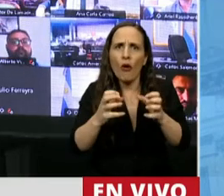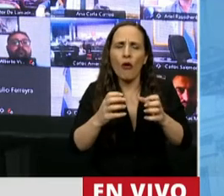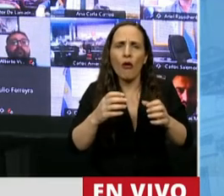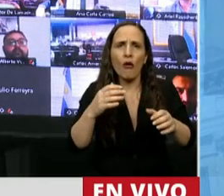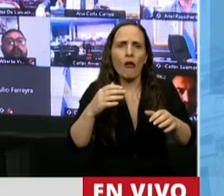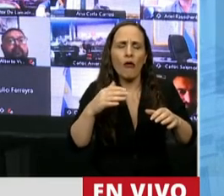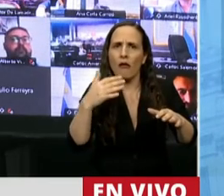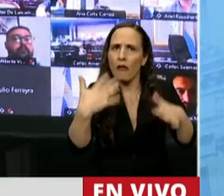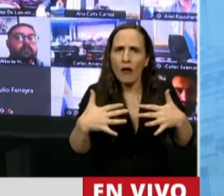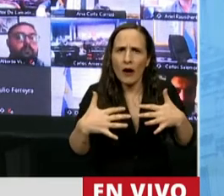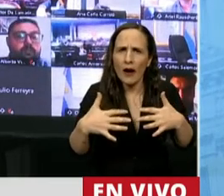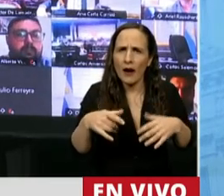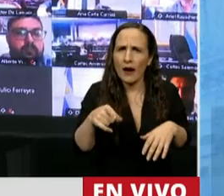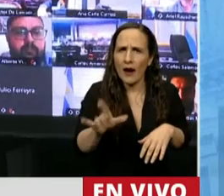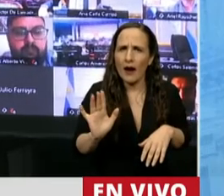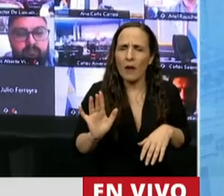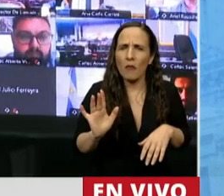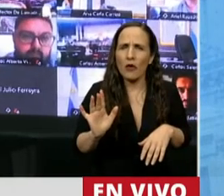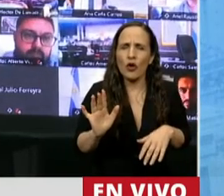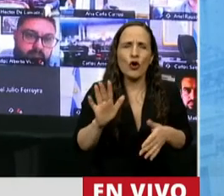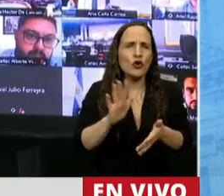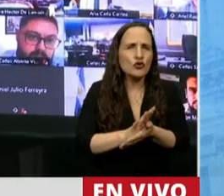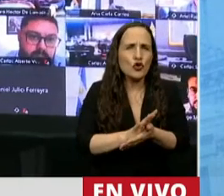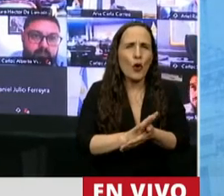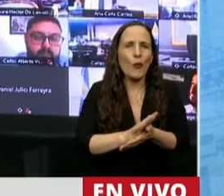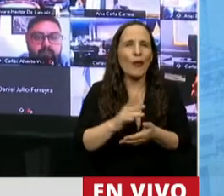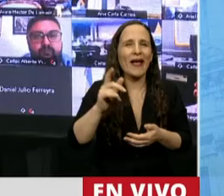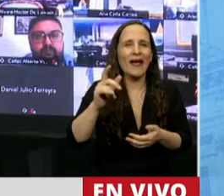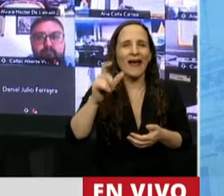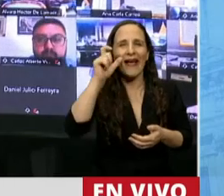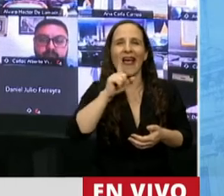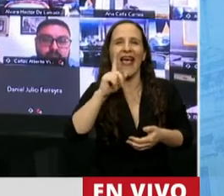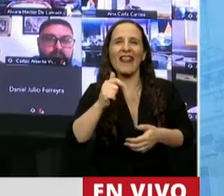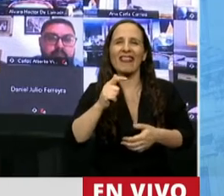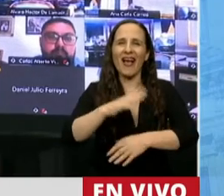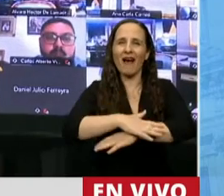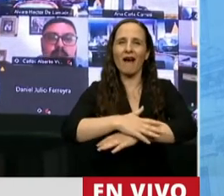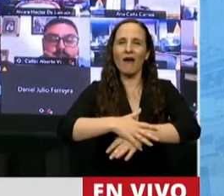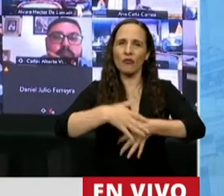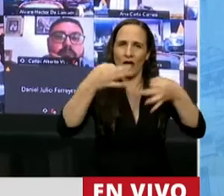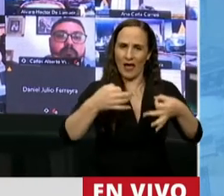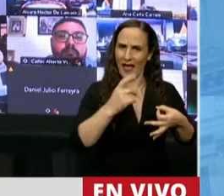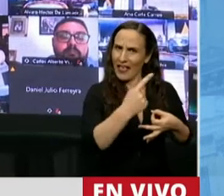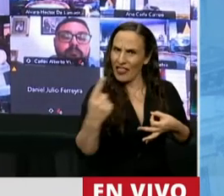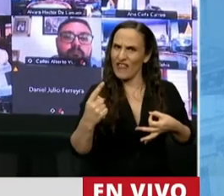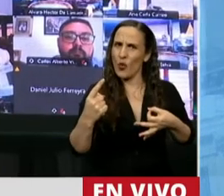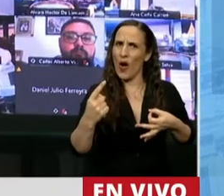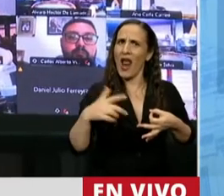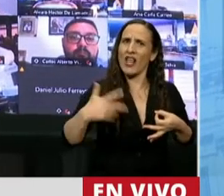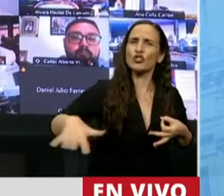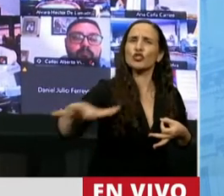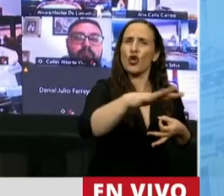involucra nada más y nada menos que la ética individual y social, un asunto